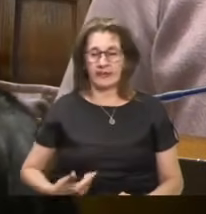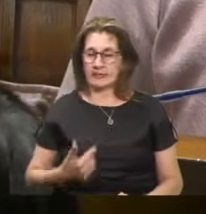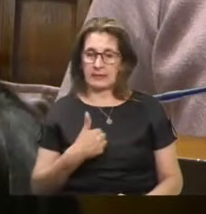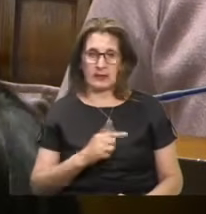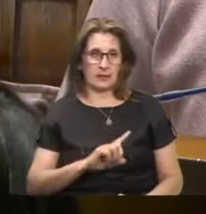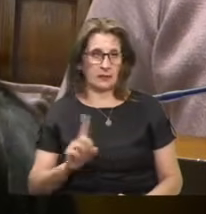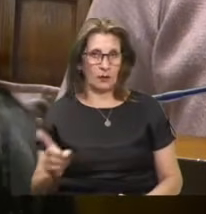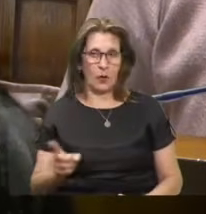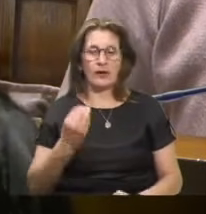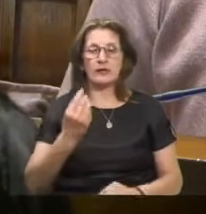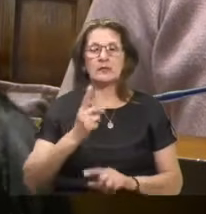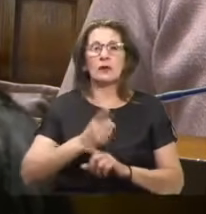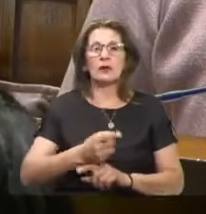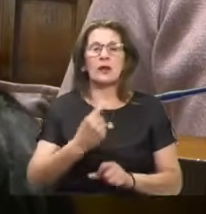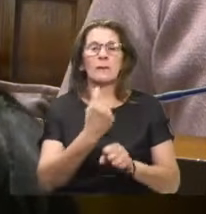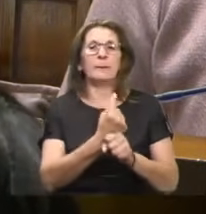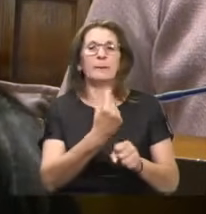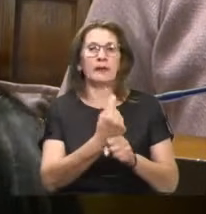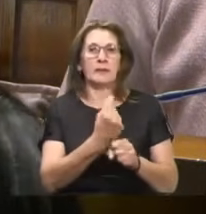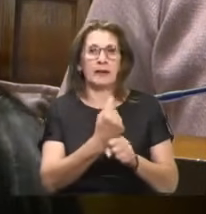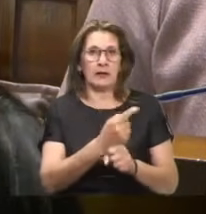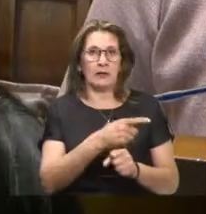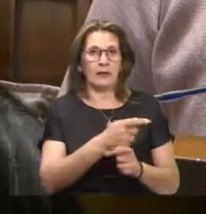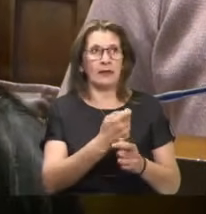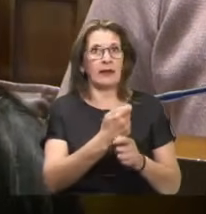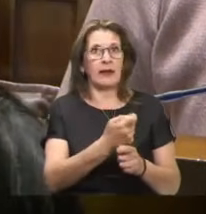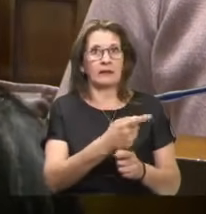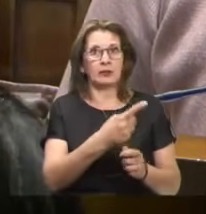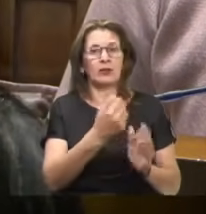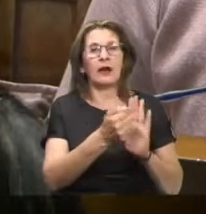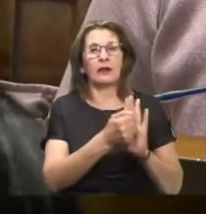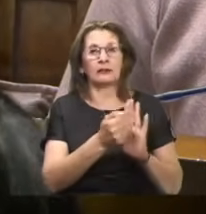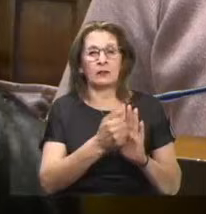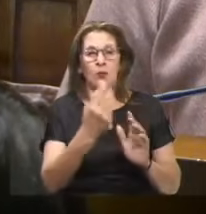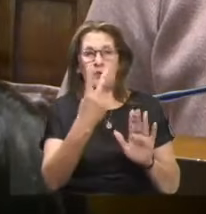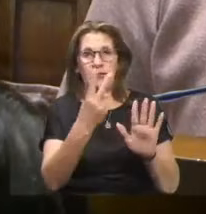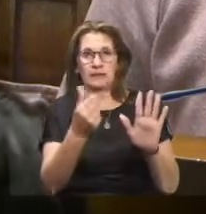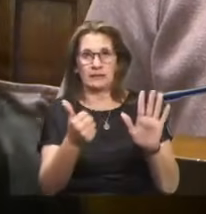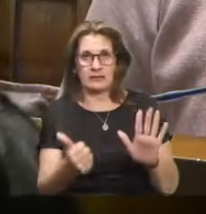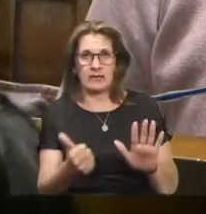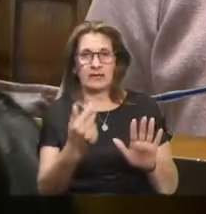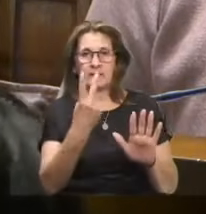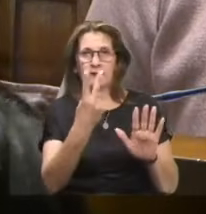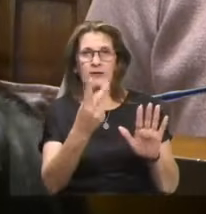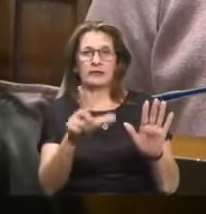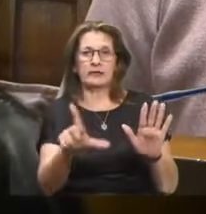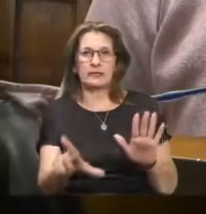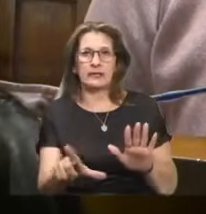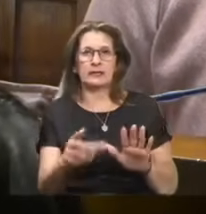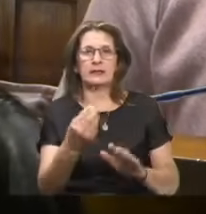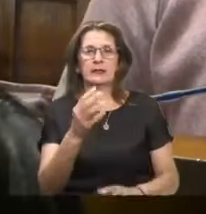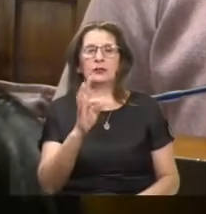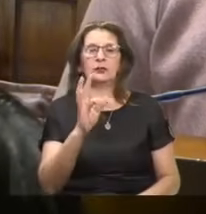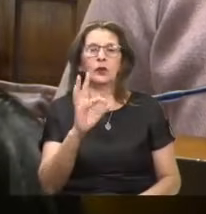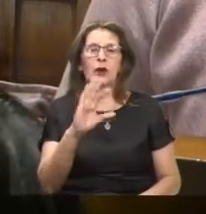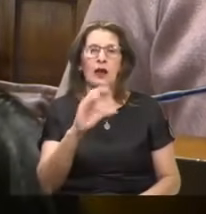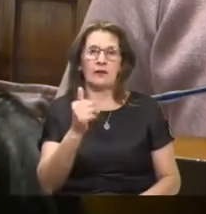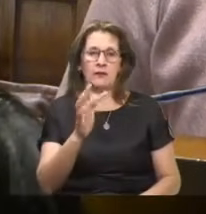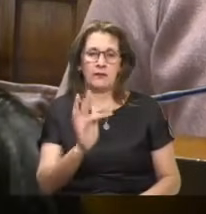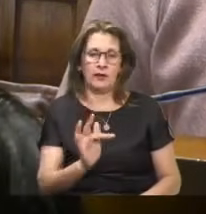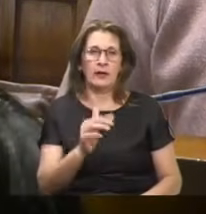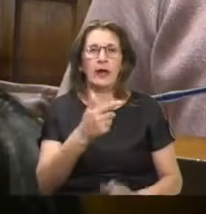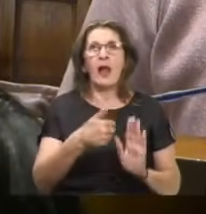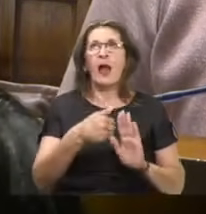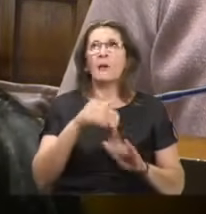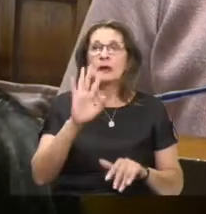es el ordenador primario del gasto, es el artículo 26 y 27 del TOCAF. La mayoría de